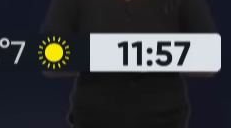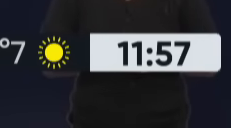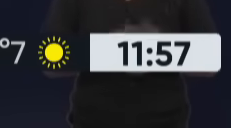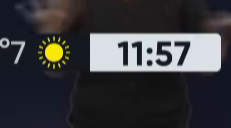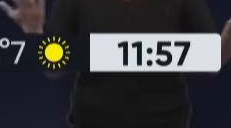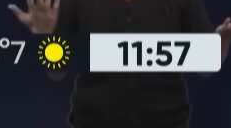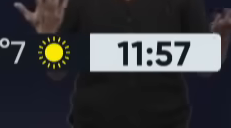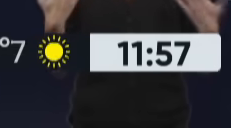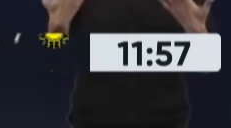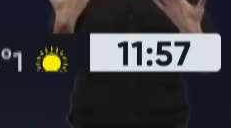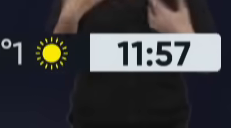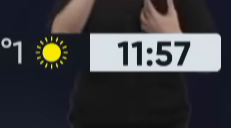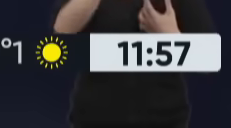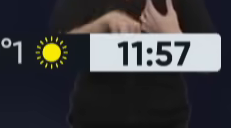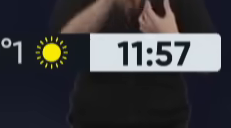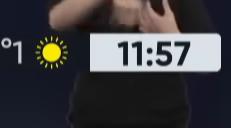en que